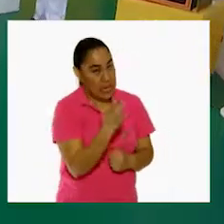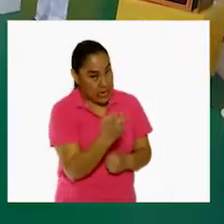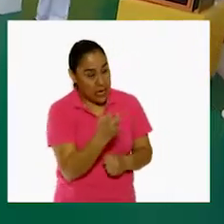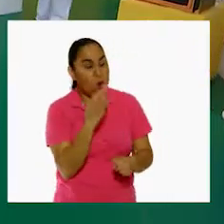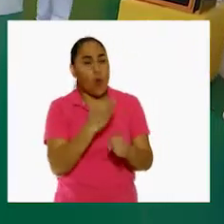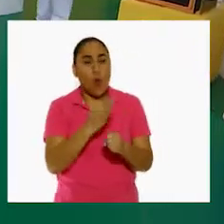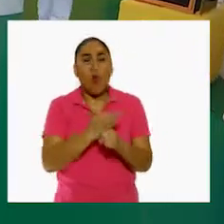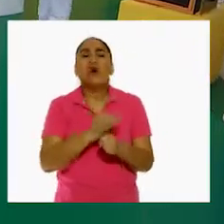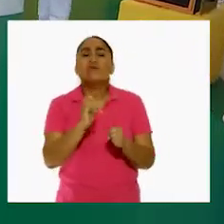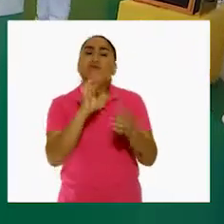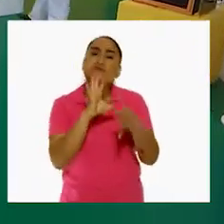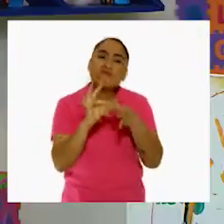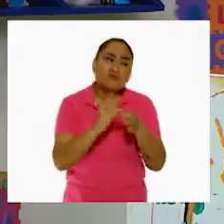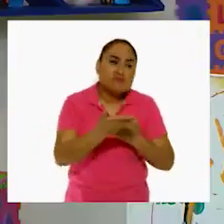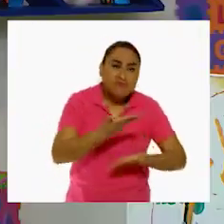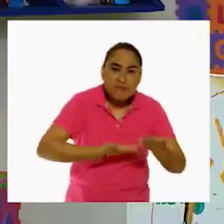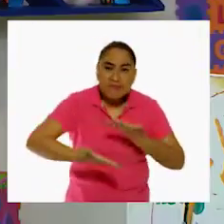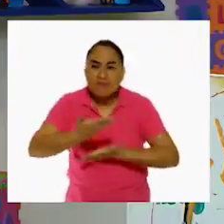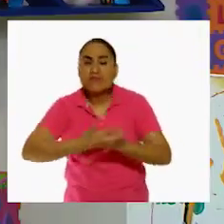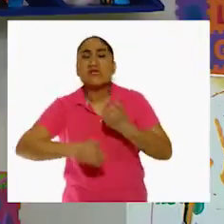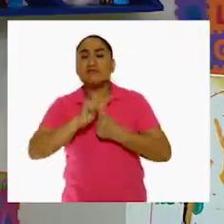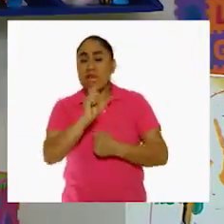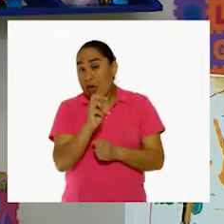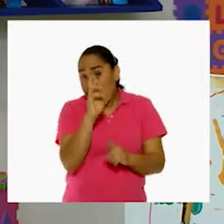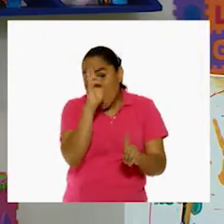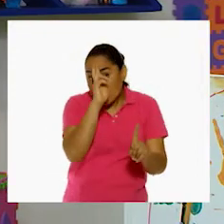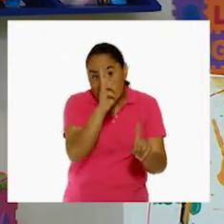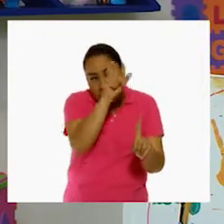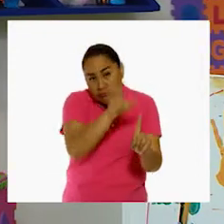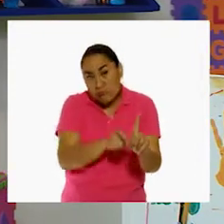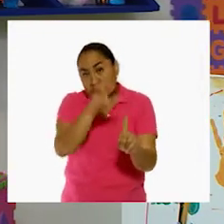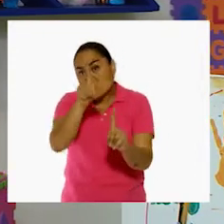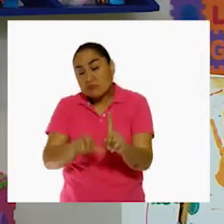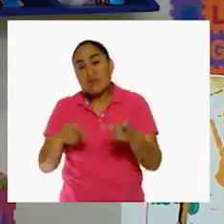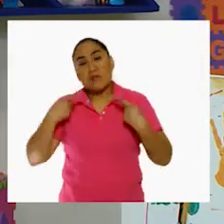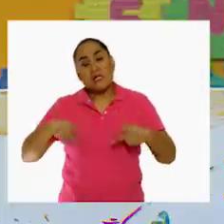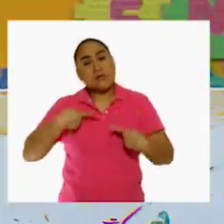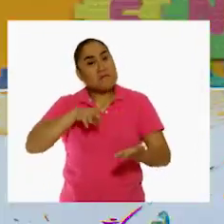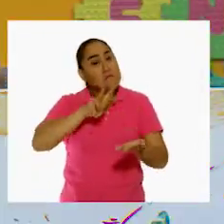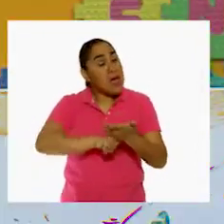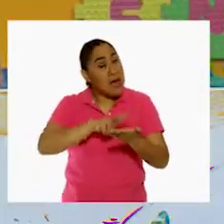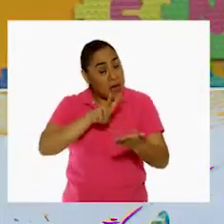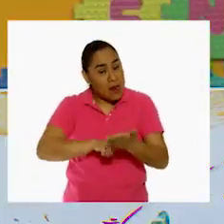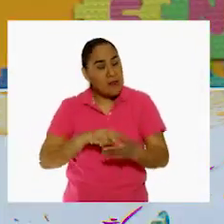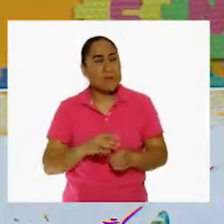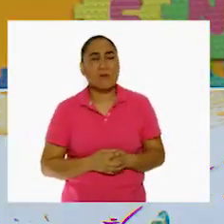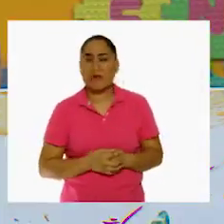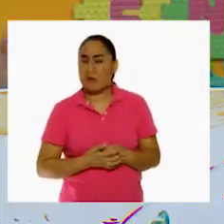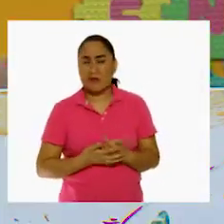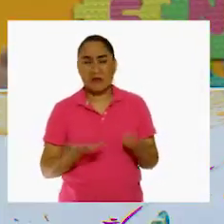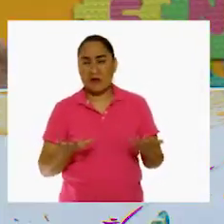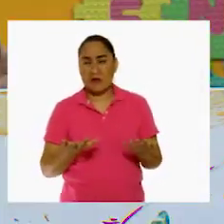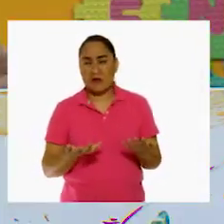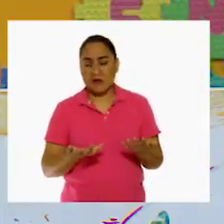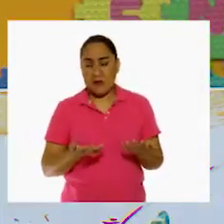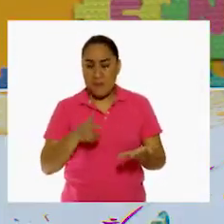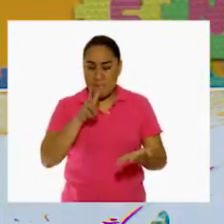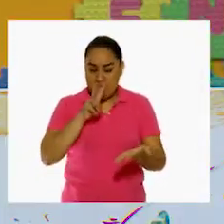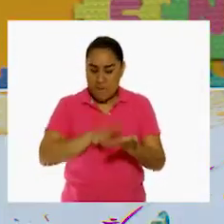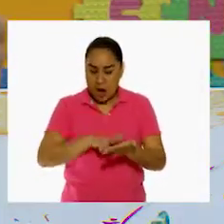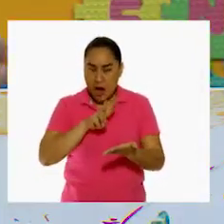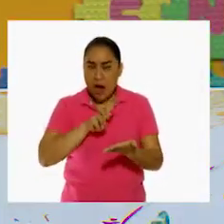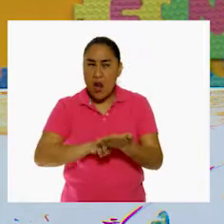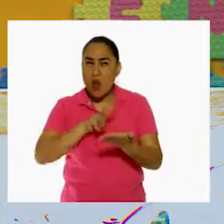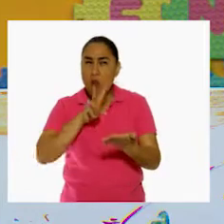la dignidad y el valor que tenemos todas las personas. ¿El valor que tenemos por